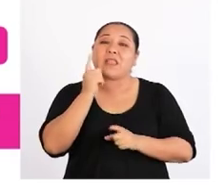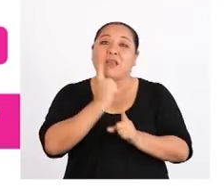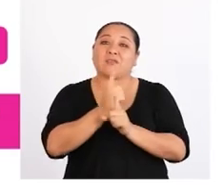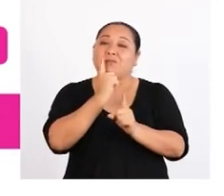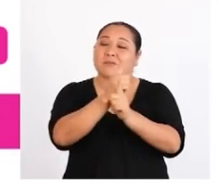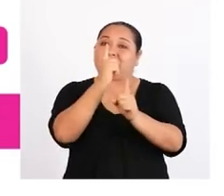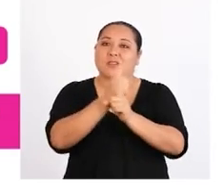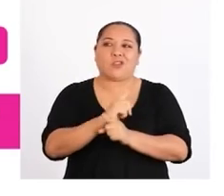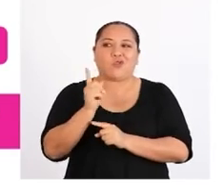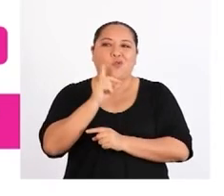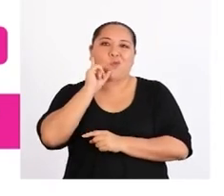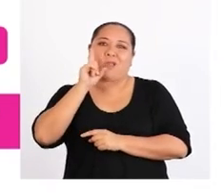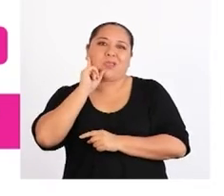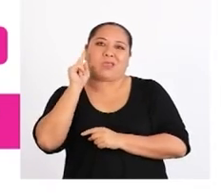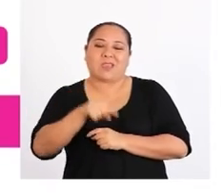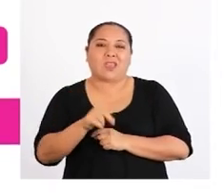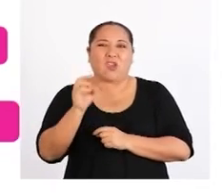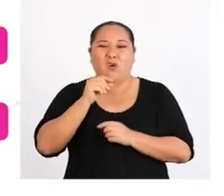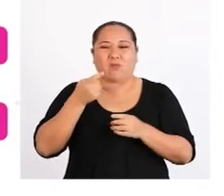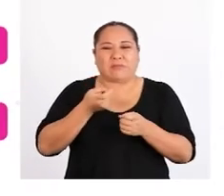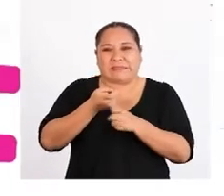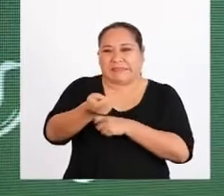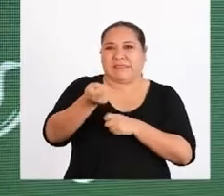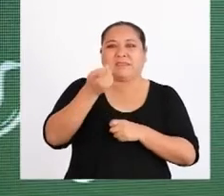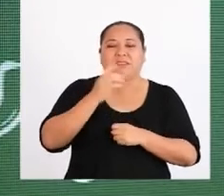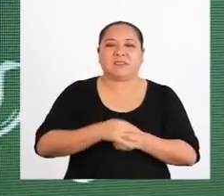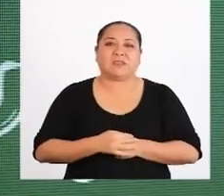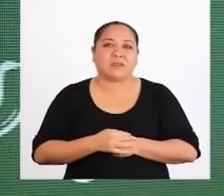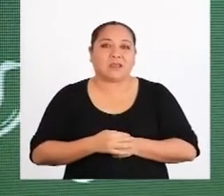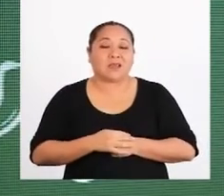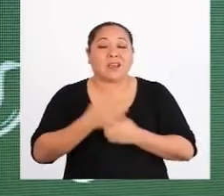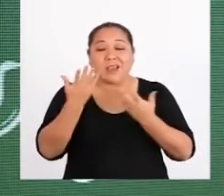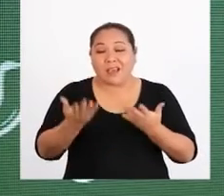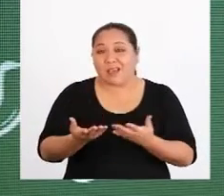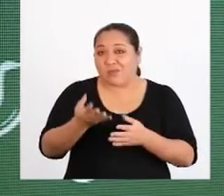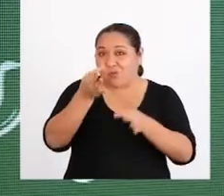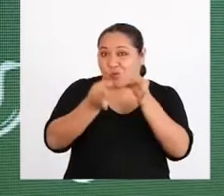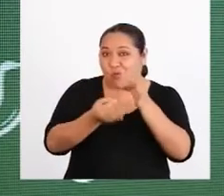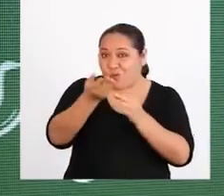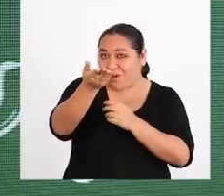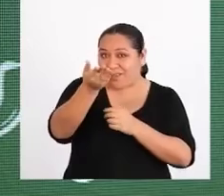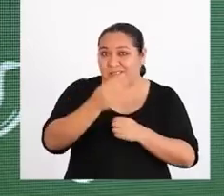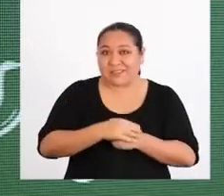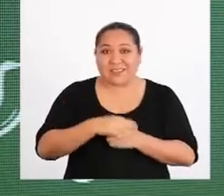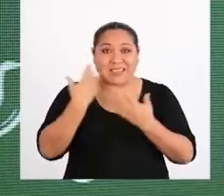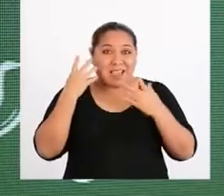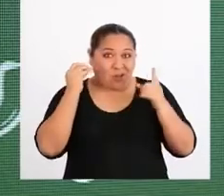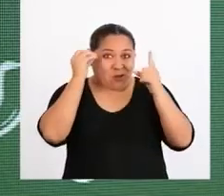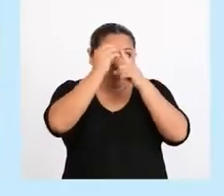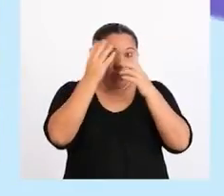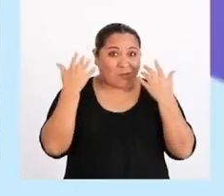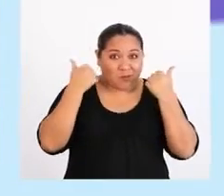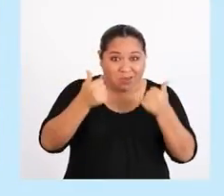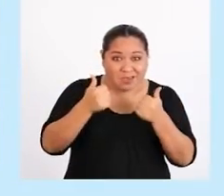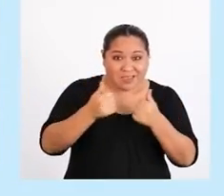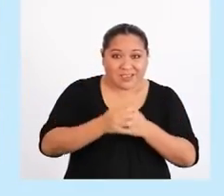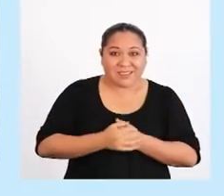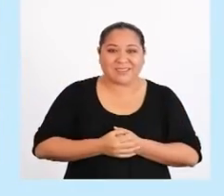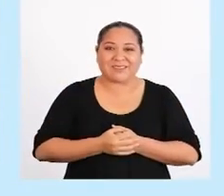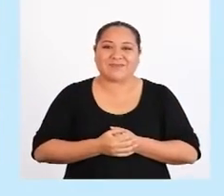de ser incapaz de engañar o traicionar. Entonces, querido jurado, ¿pase el reto?